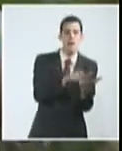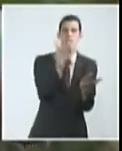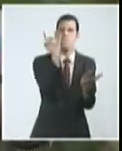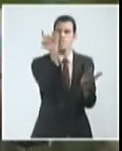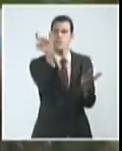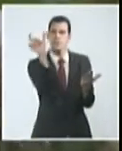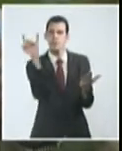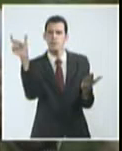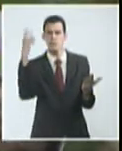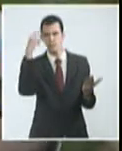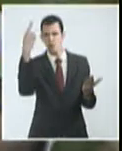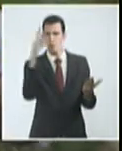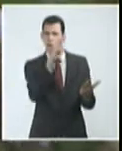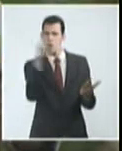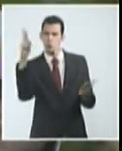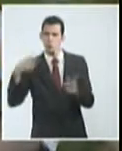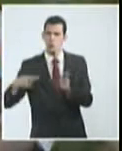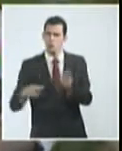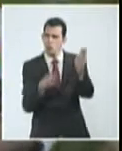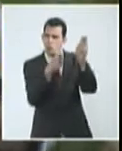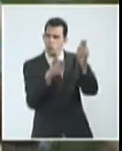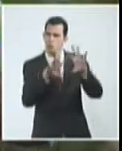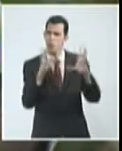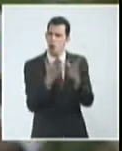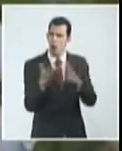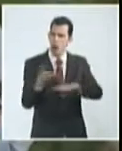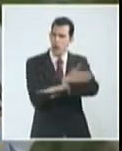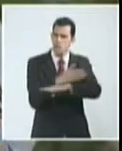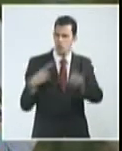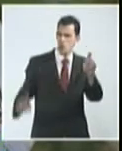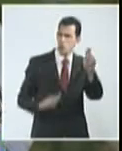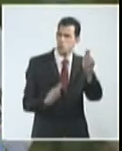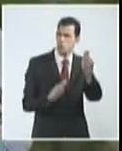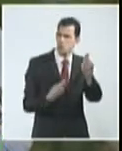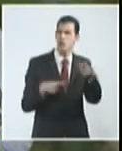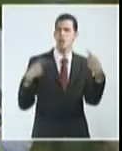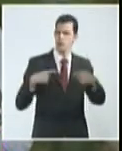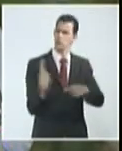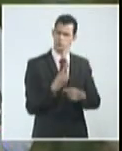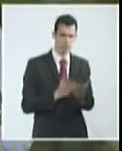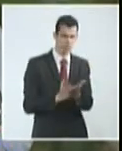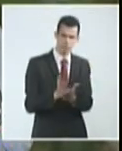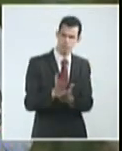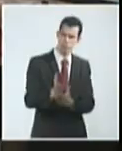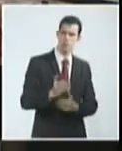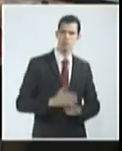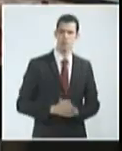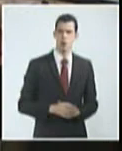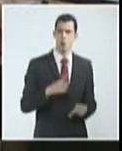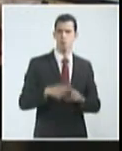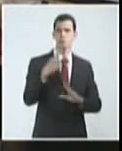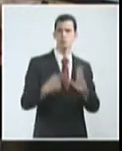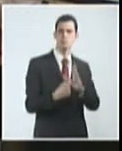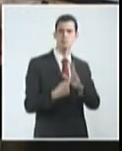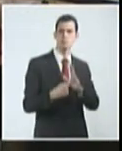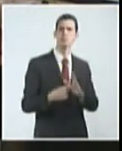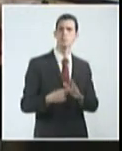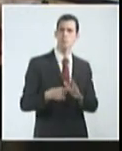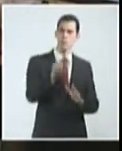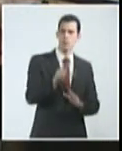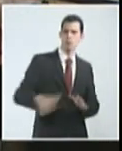como elementos genuinos de participación popular también en la preparación que tenemos que tener y